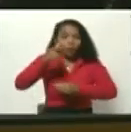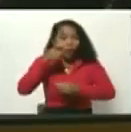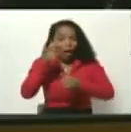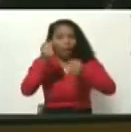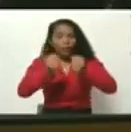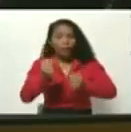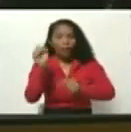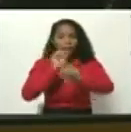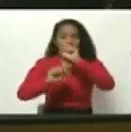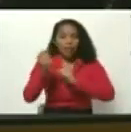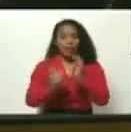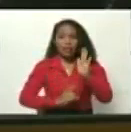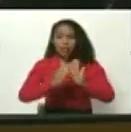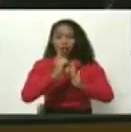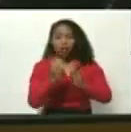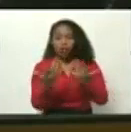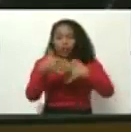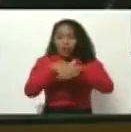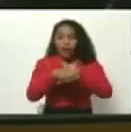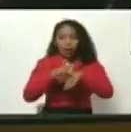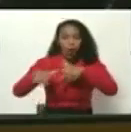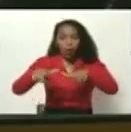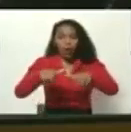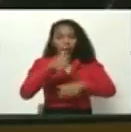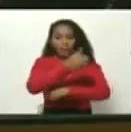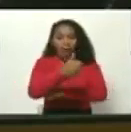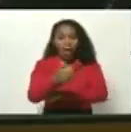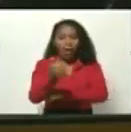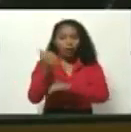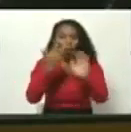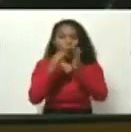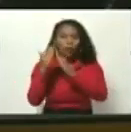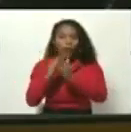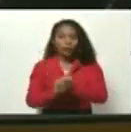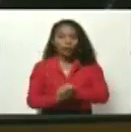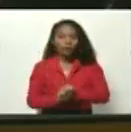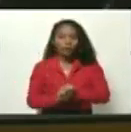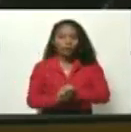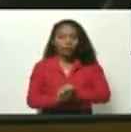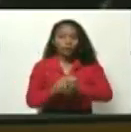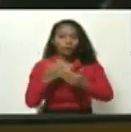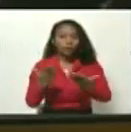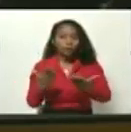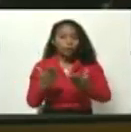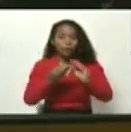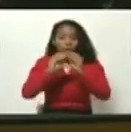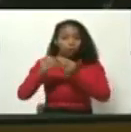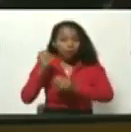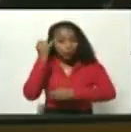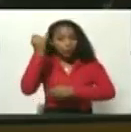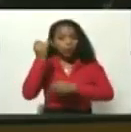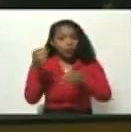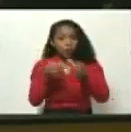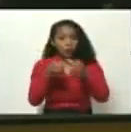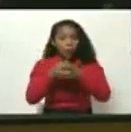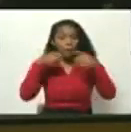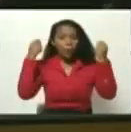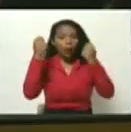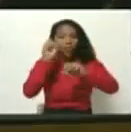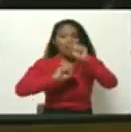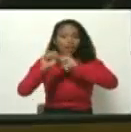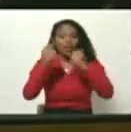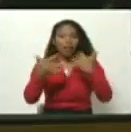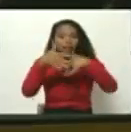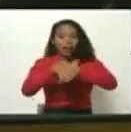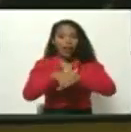desarrollo integral en los espacios delimitados por cada comunidad. Y de la creación del Agrupamiento Popular de Defensa Integral,